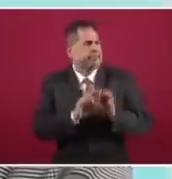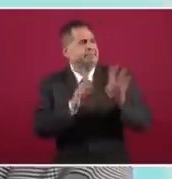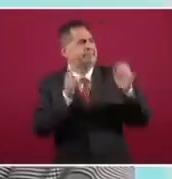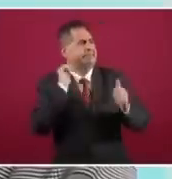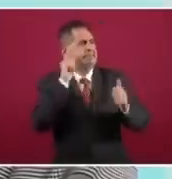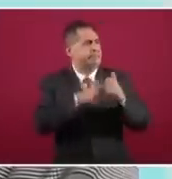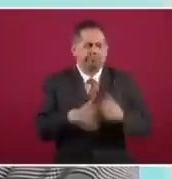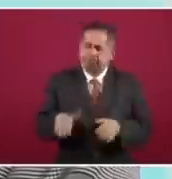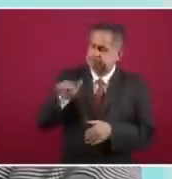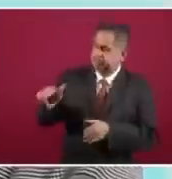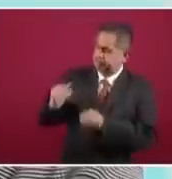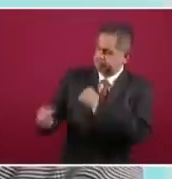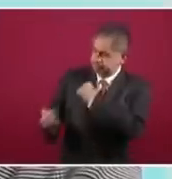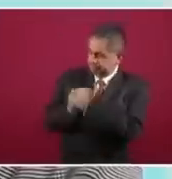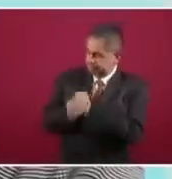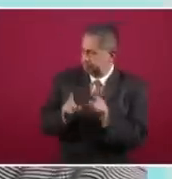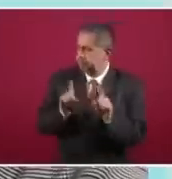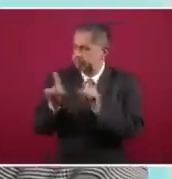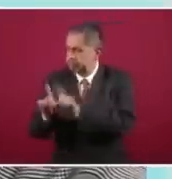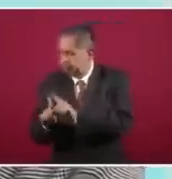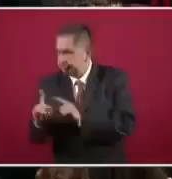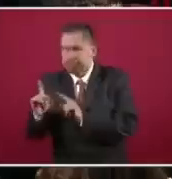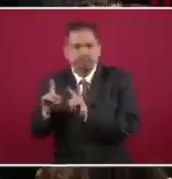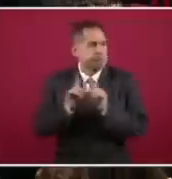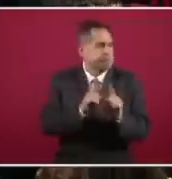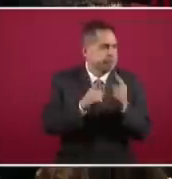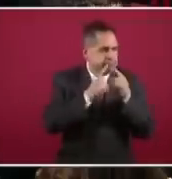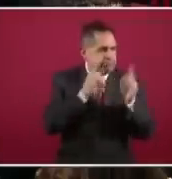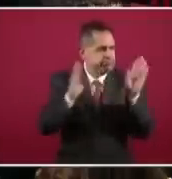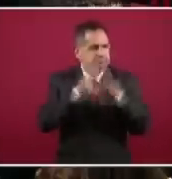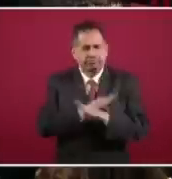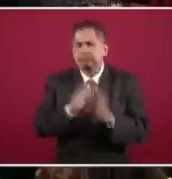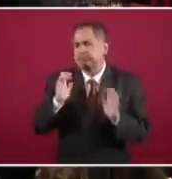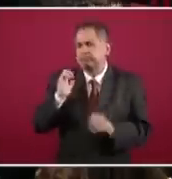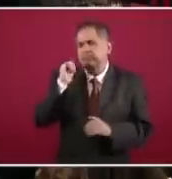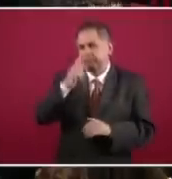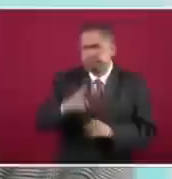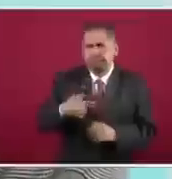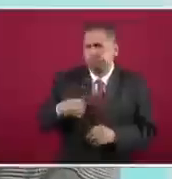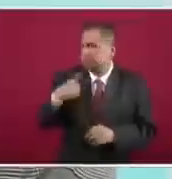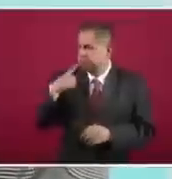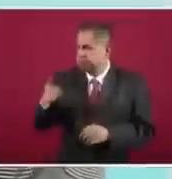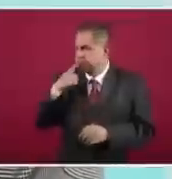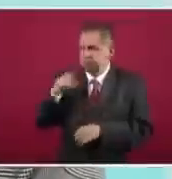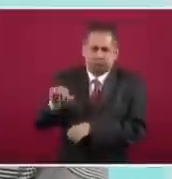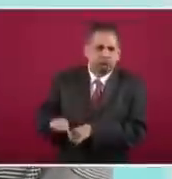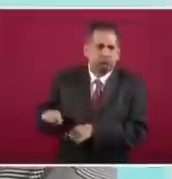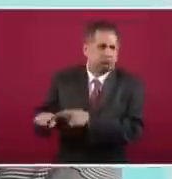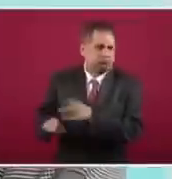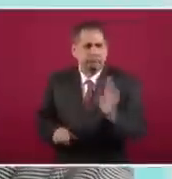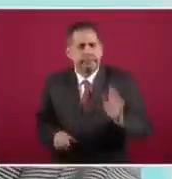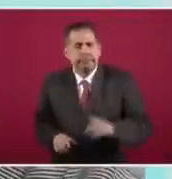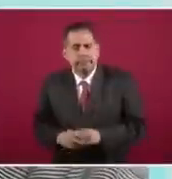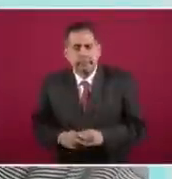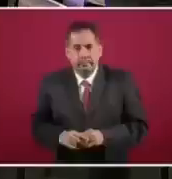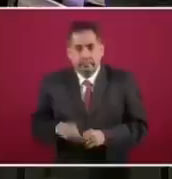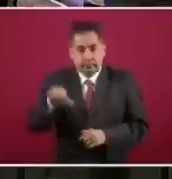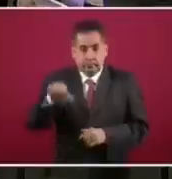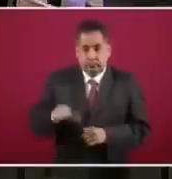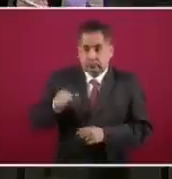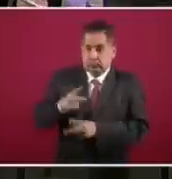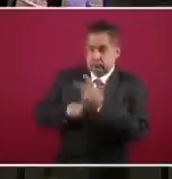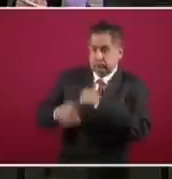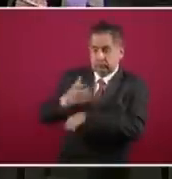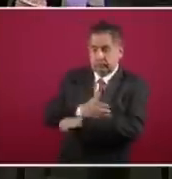y puedan conciliar y presentar sus quejas o demandas. El día de hoy nos acompaña